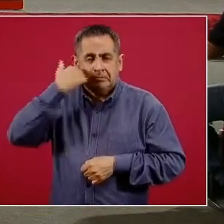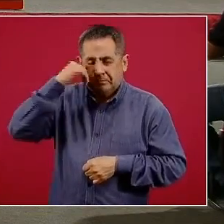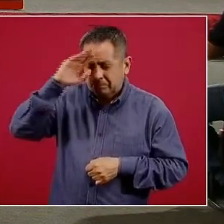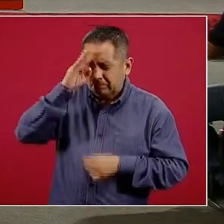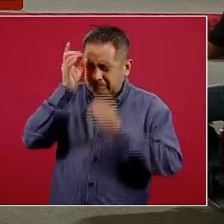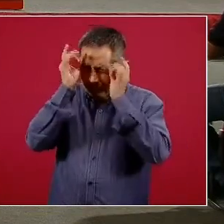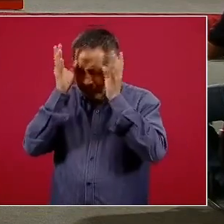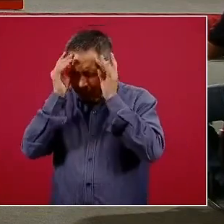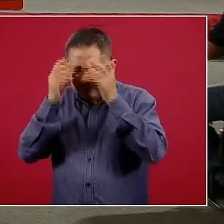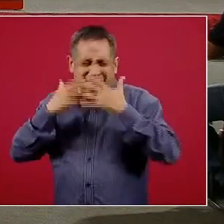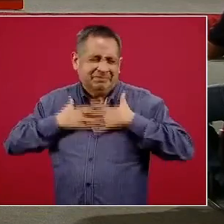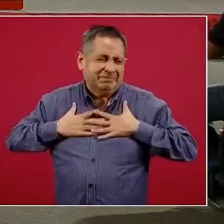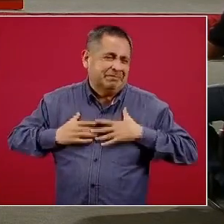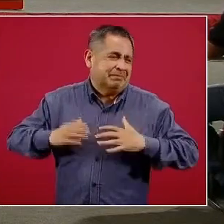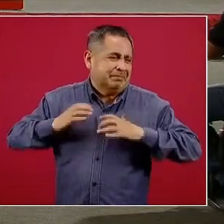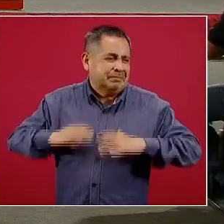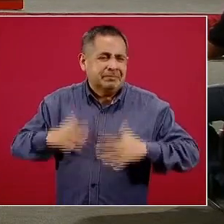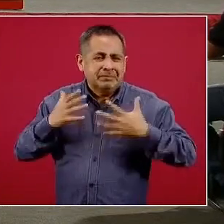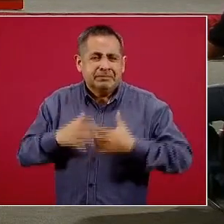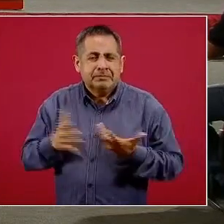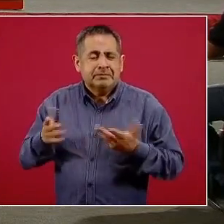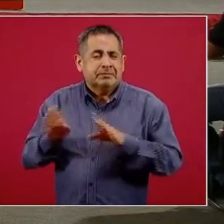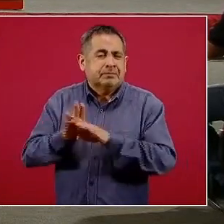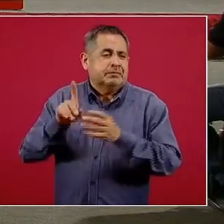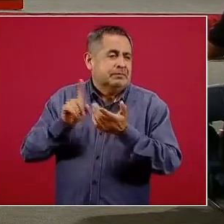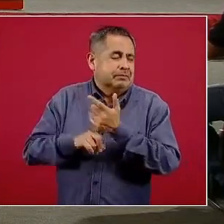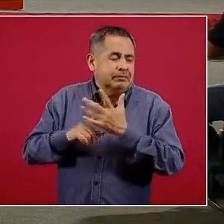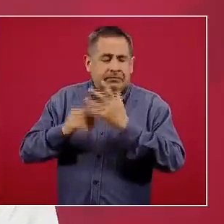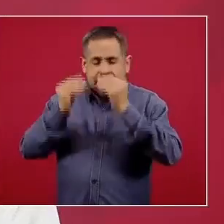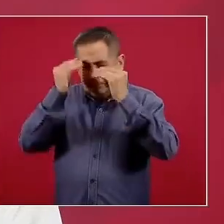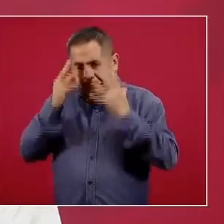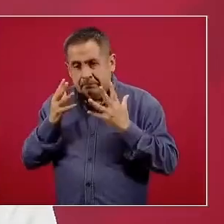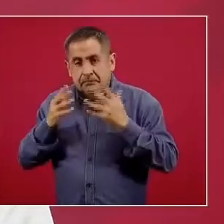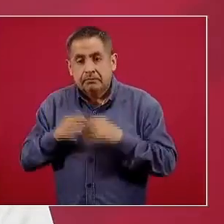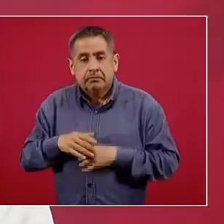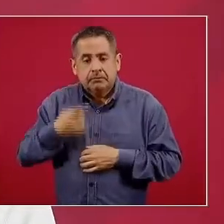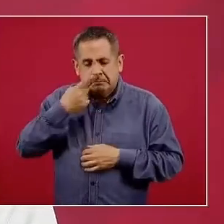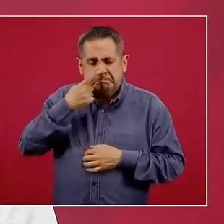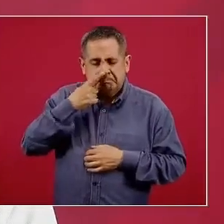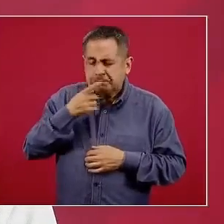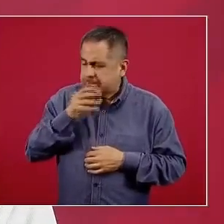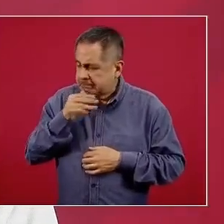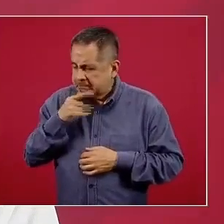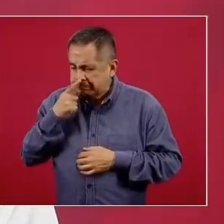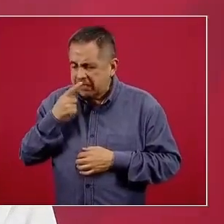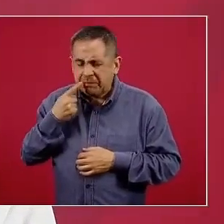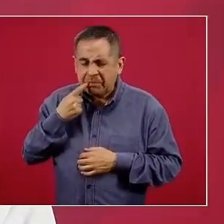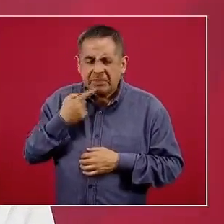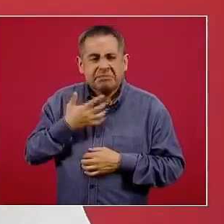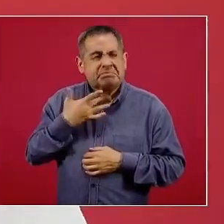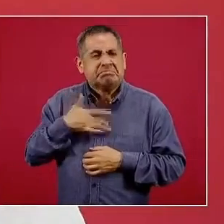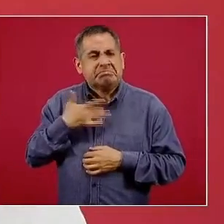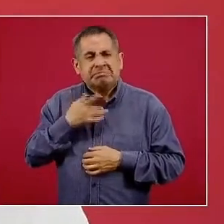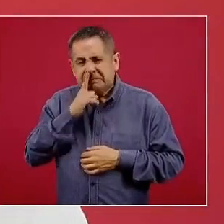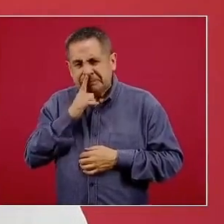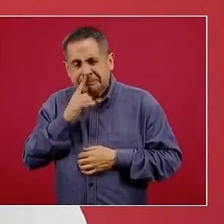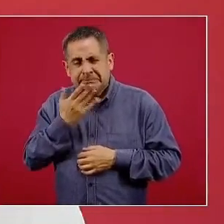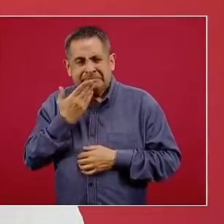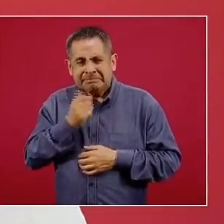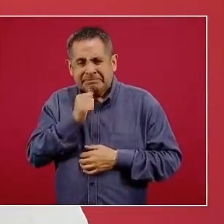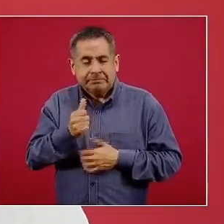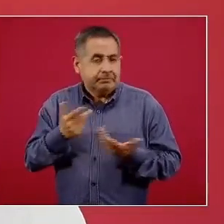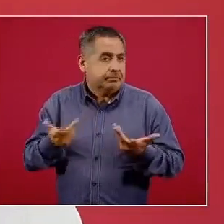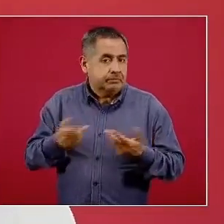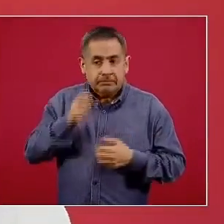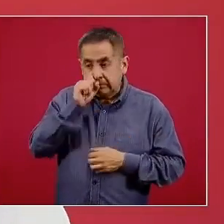cabeza, dolor de cuerpo, inicio súbito. También puede haber pérdida del olfato y del gusto. Y también en cerca de 8 de